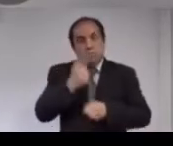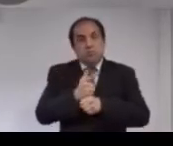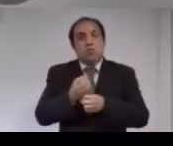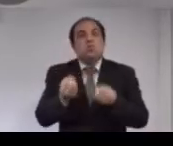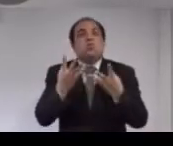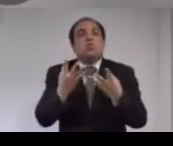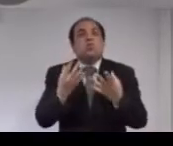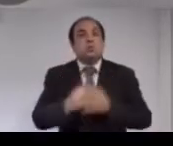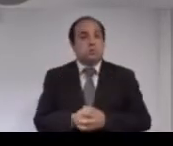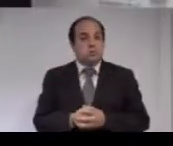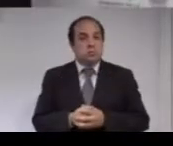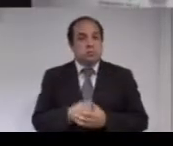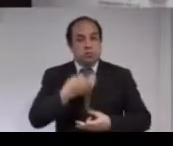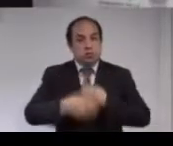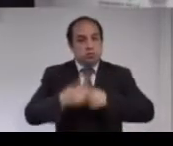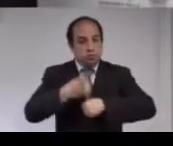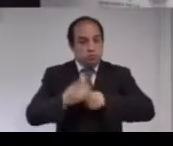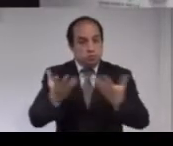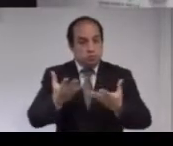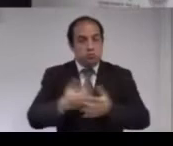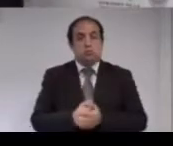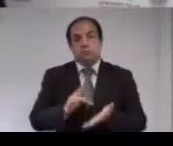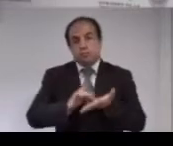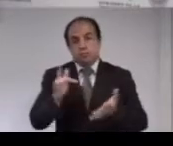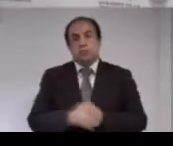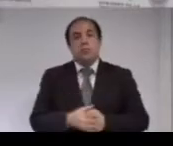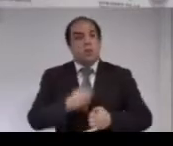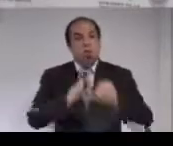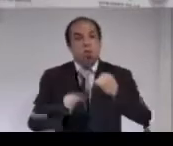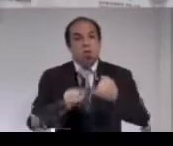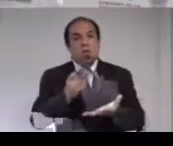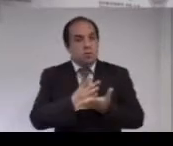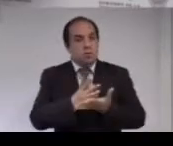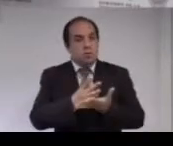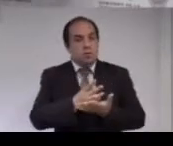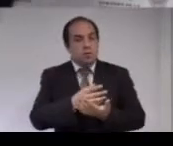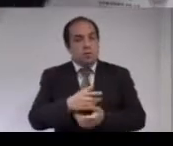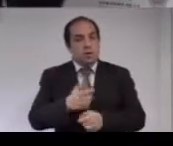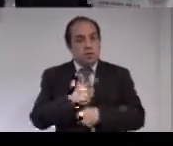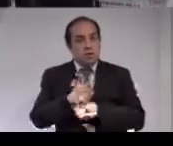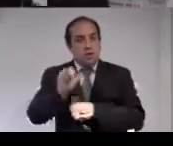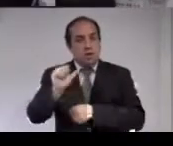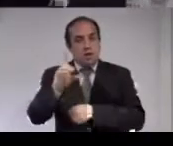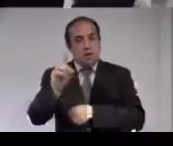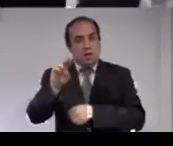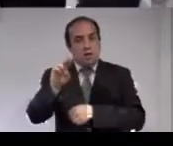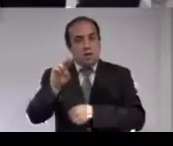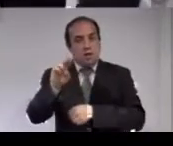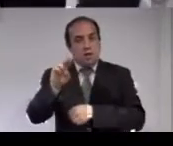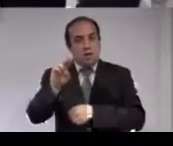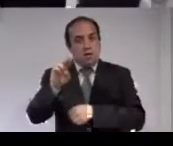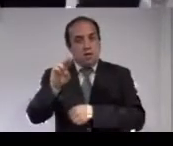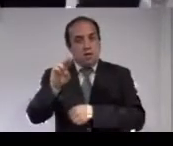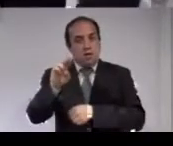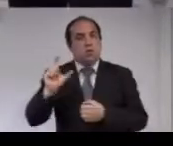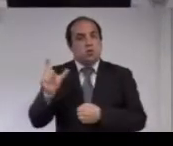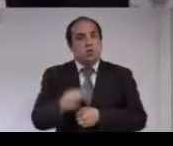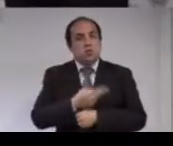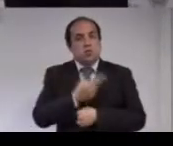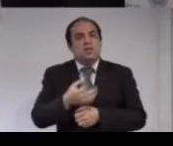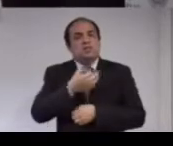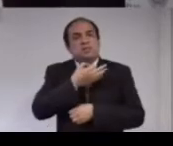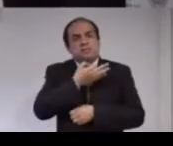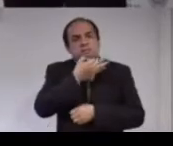daños realizados. Gracias. Gracias. Por último, nada más para la licenciada Adriana Contreras. Cuando usted refiere